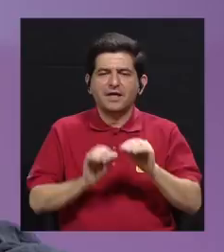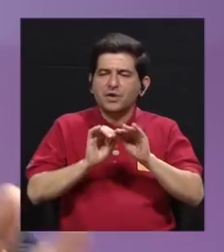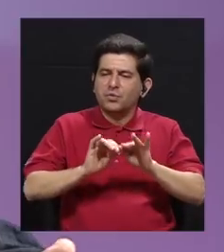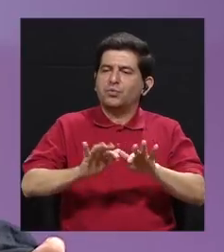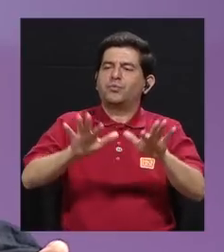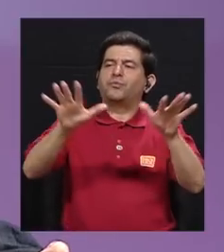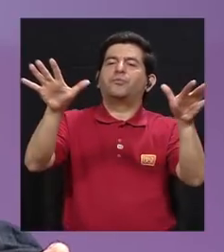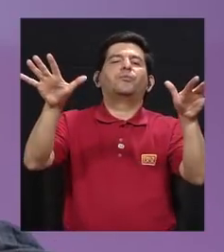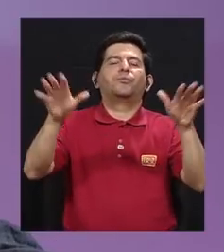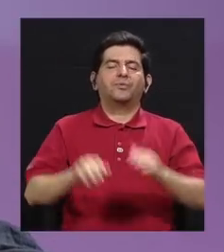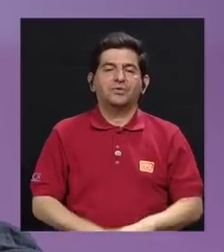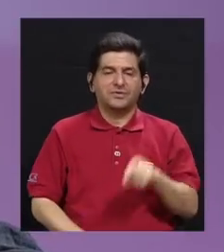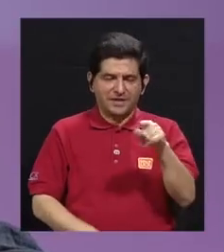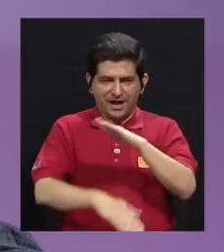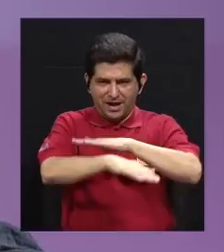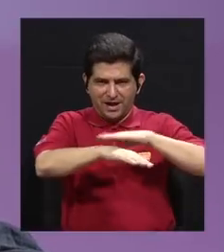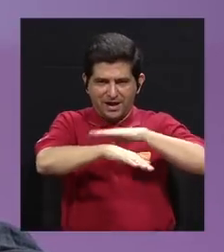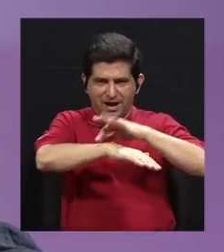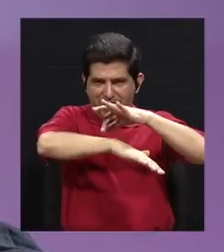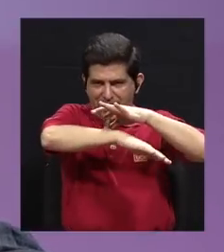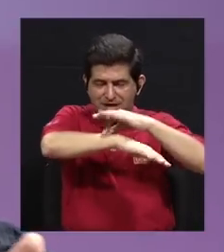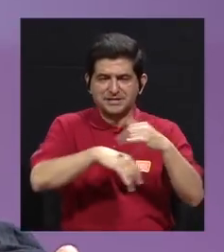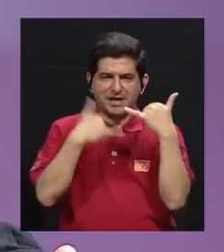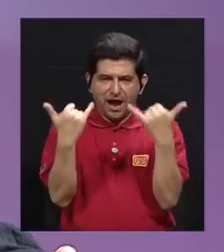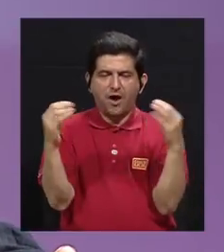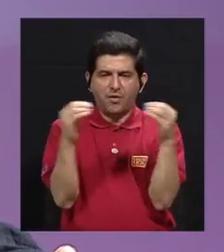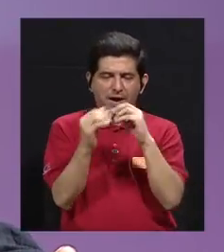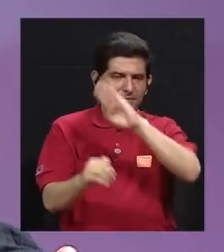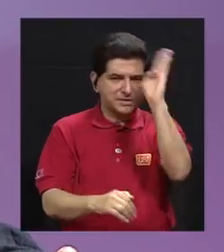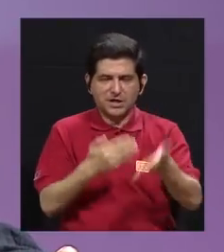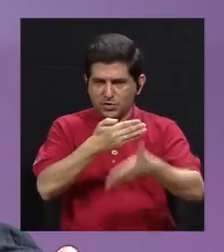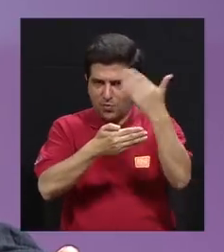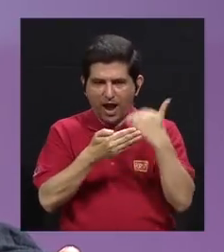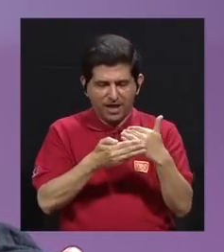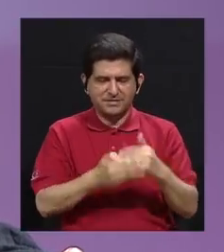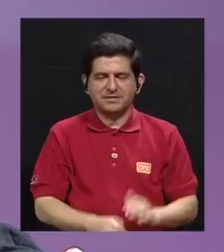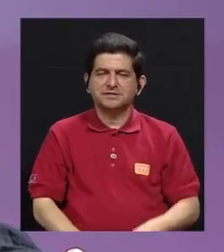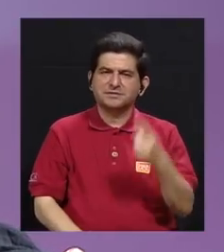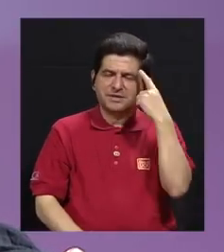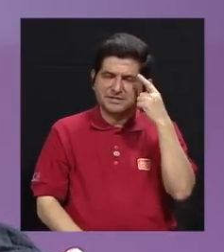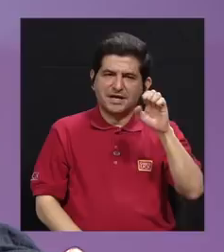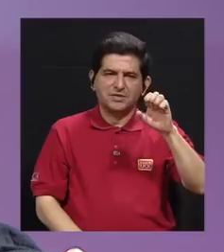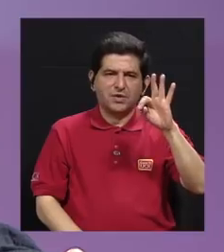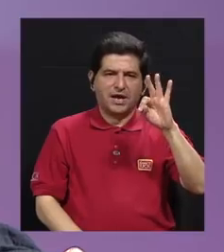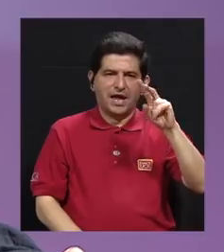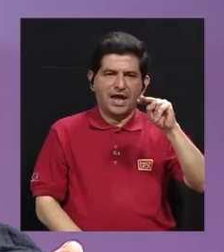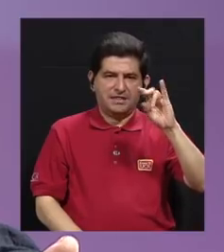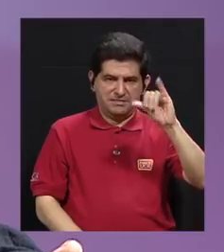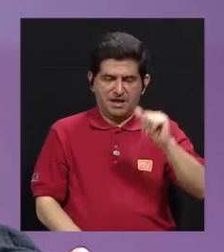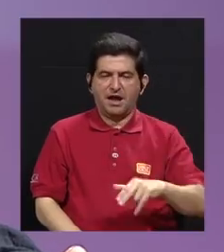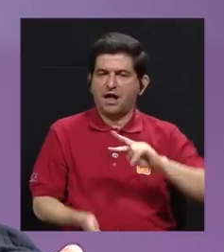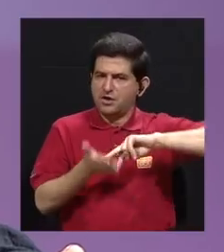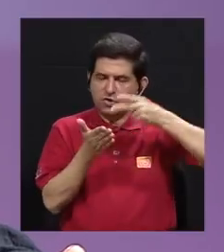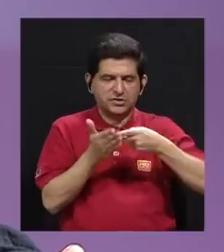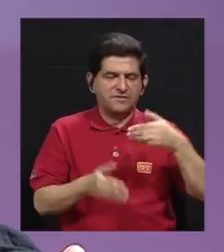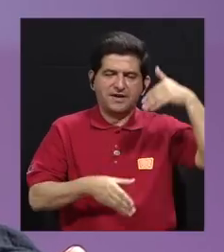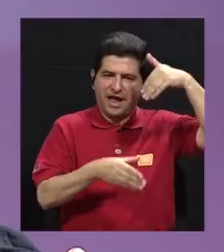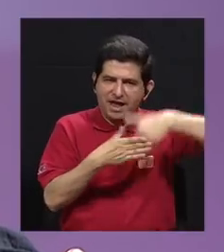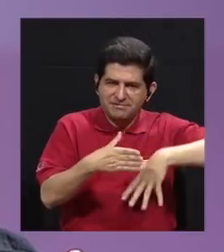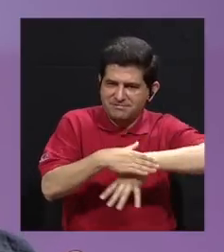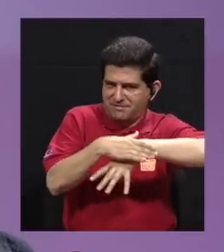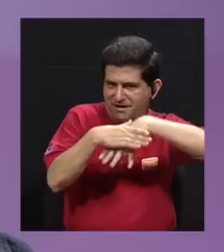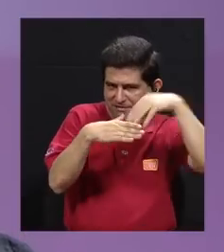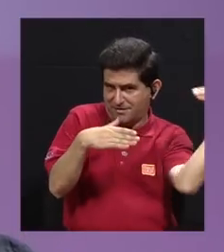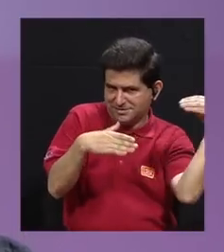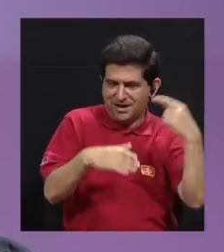itinerante, diaspórica de la etnicidad, hoy día más que nunca, porque muchas veces uno, no es que uno entre